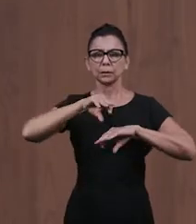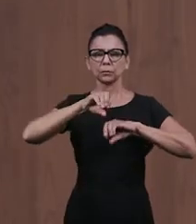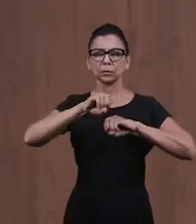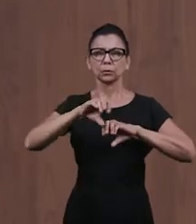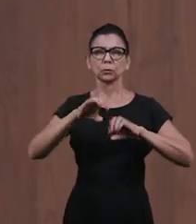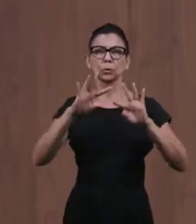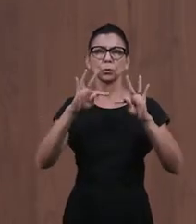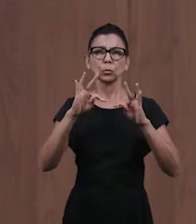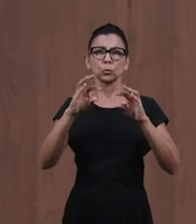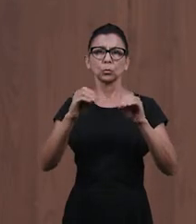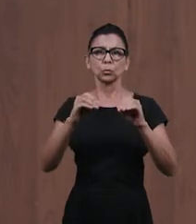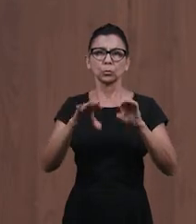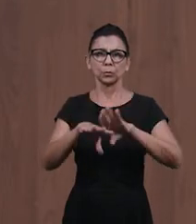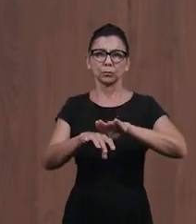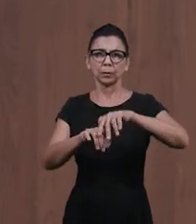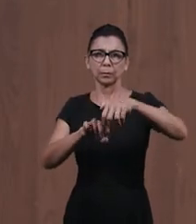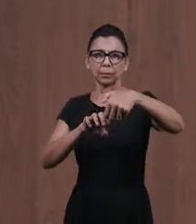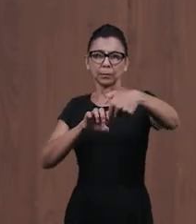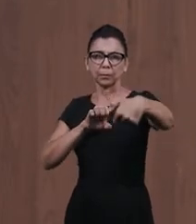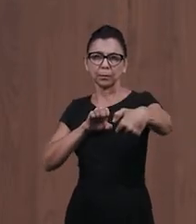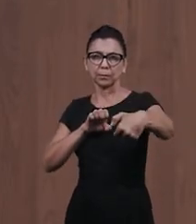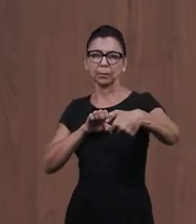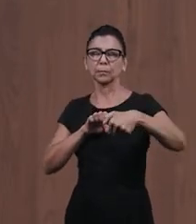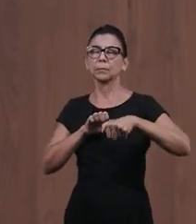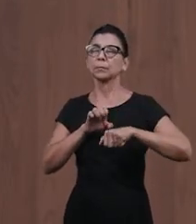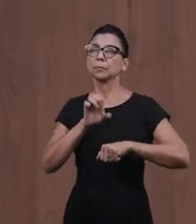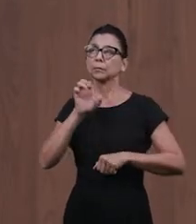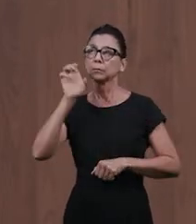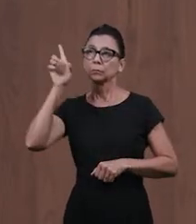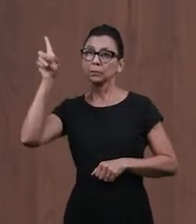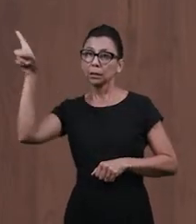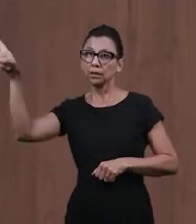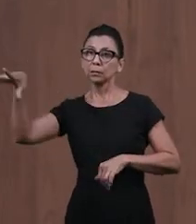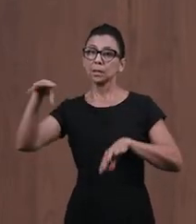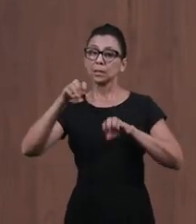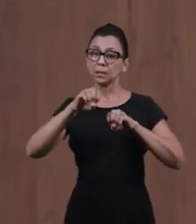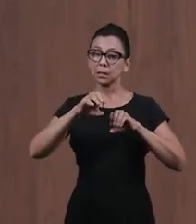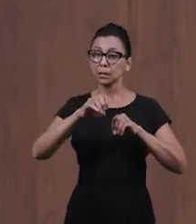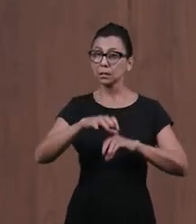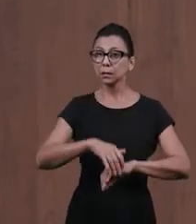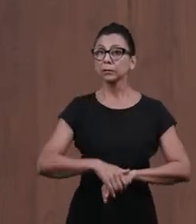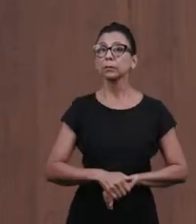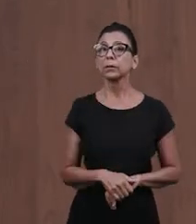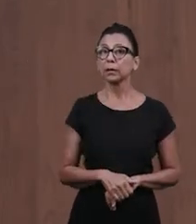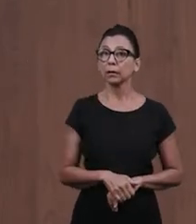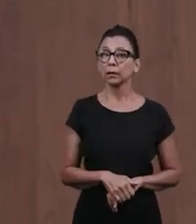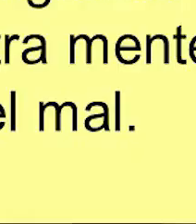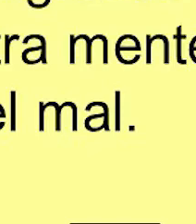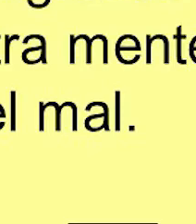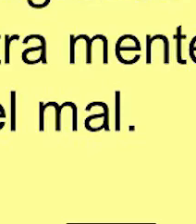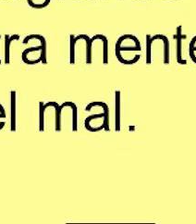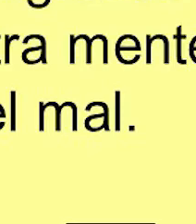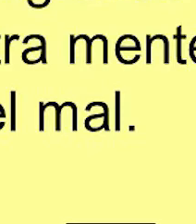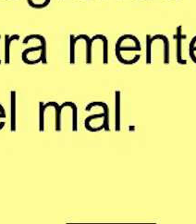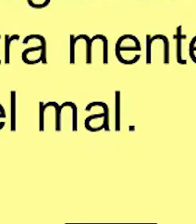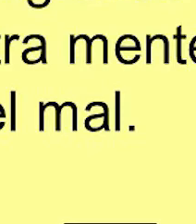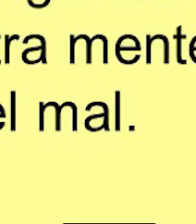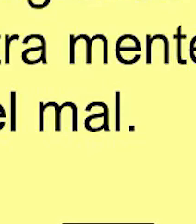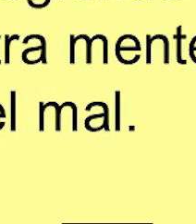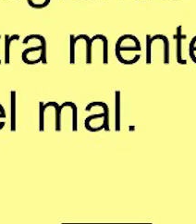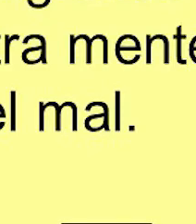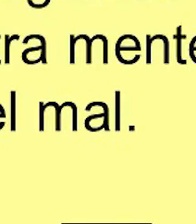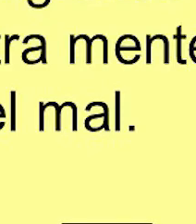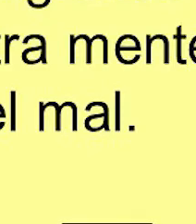Señor, y el Espíritu Santo de Dios protegió la vida de él. Miren, Moisés tenía